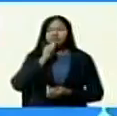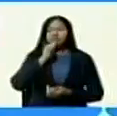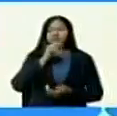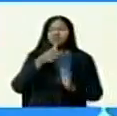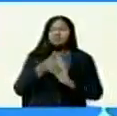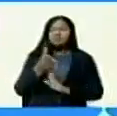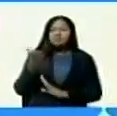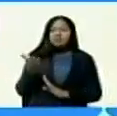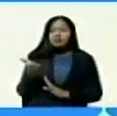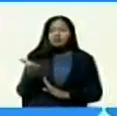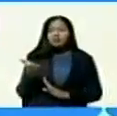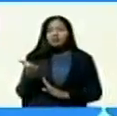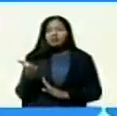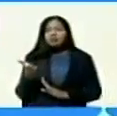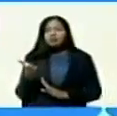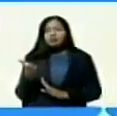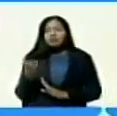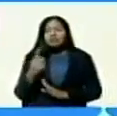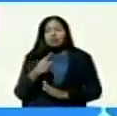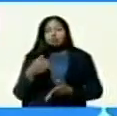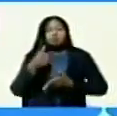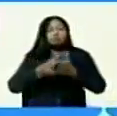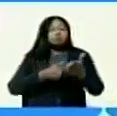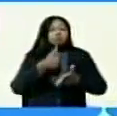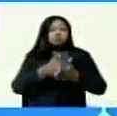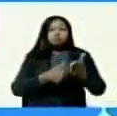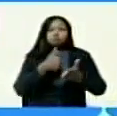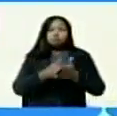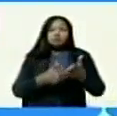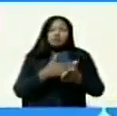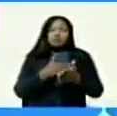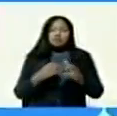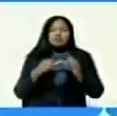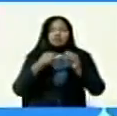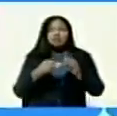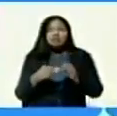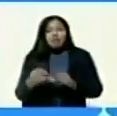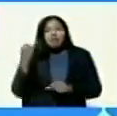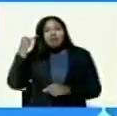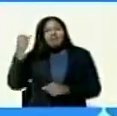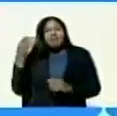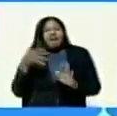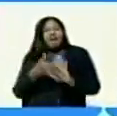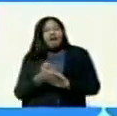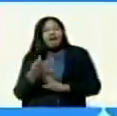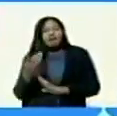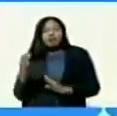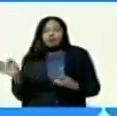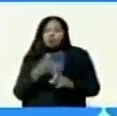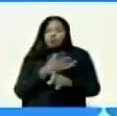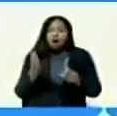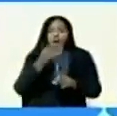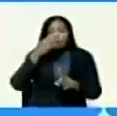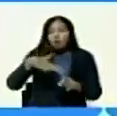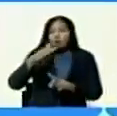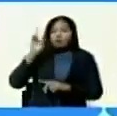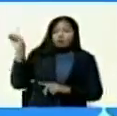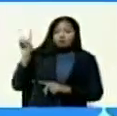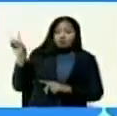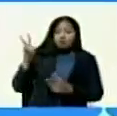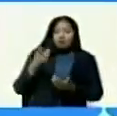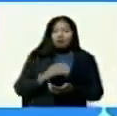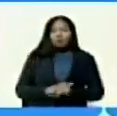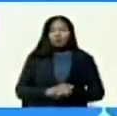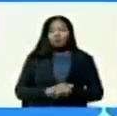¿A quiénes persisten en la idea criminal de agredir al pueblo de Venezuela?